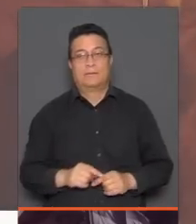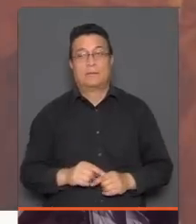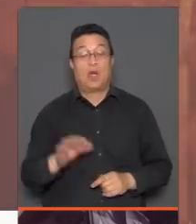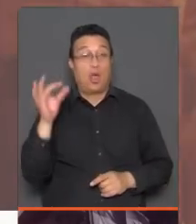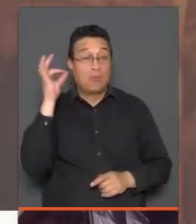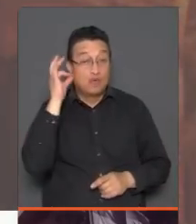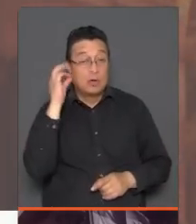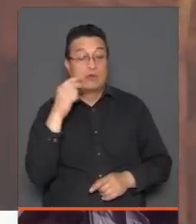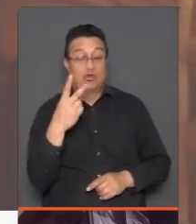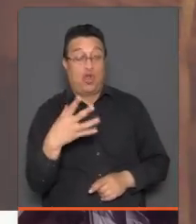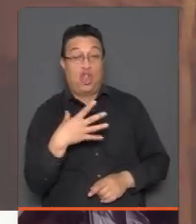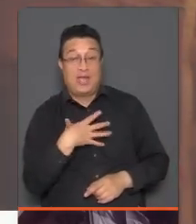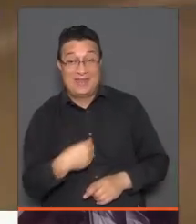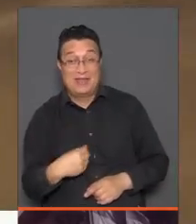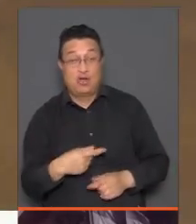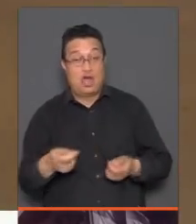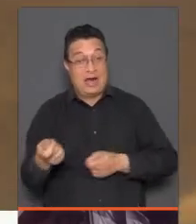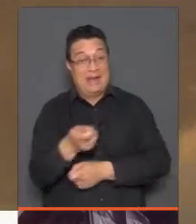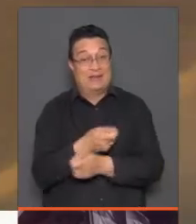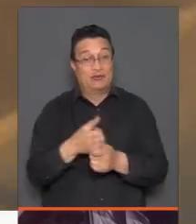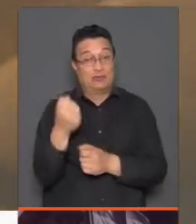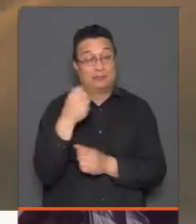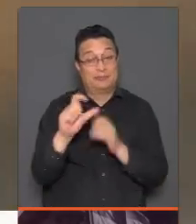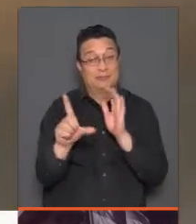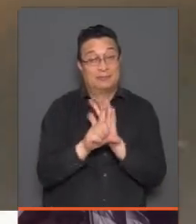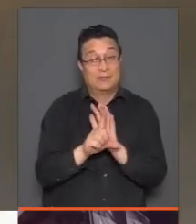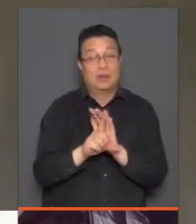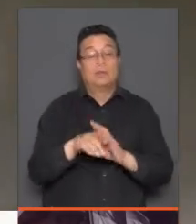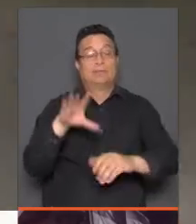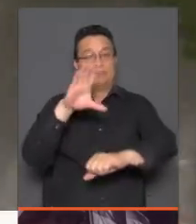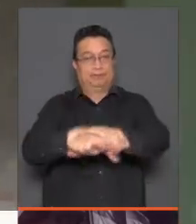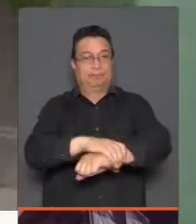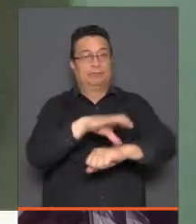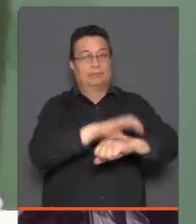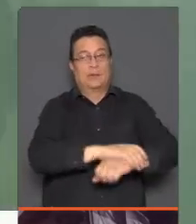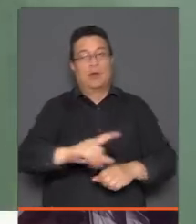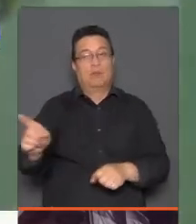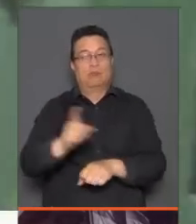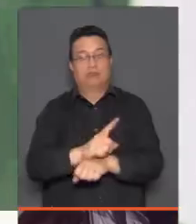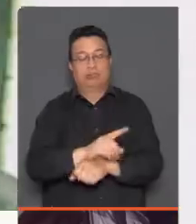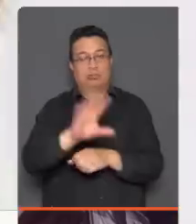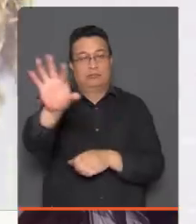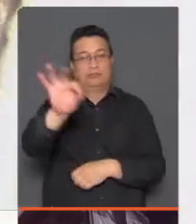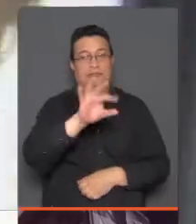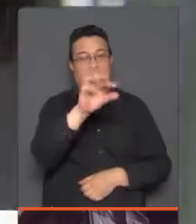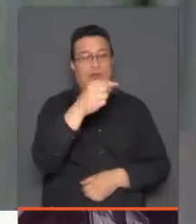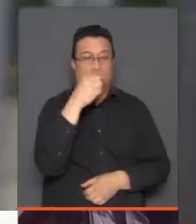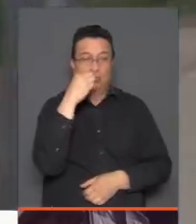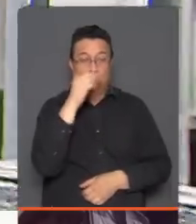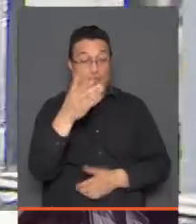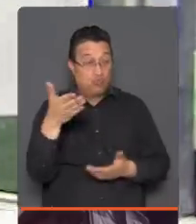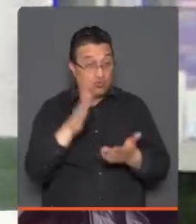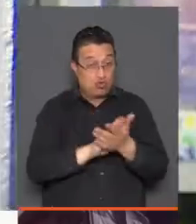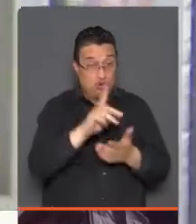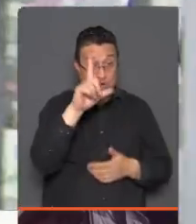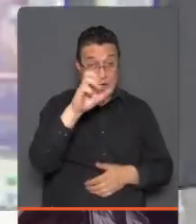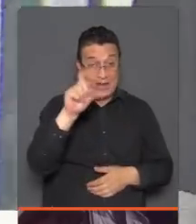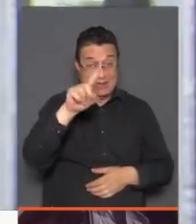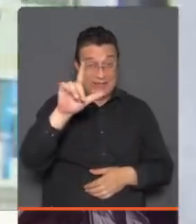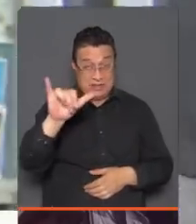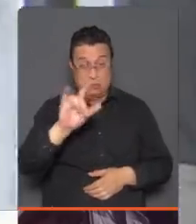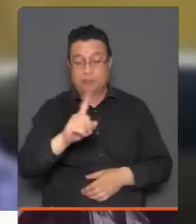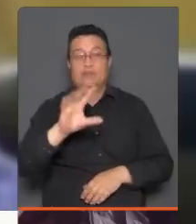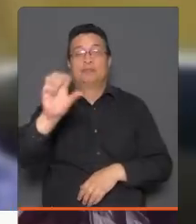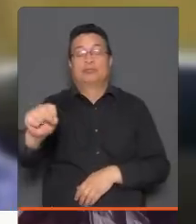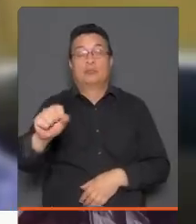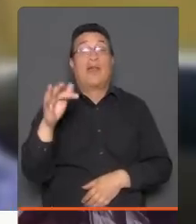dos hijos que sostenían el negocio ilegal fueron capturados rápidamente y formalizados a los pocos días de la muerte de Leslie. Desde febrero